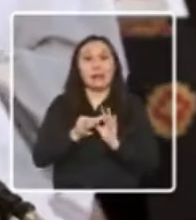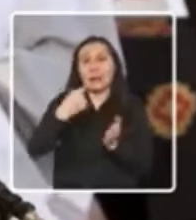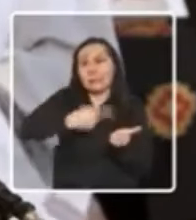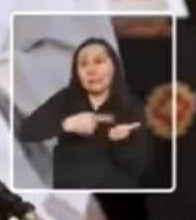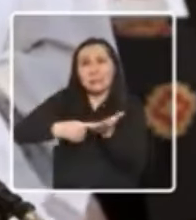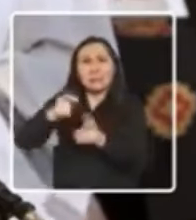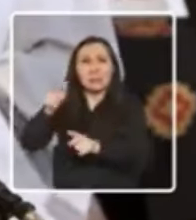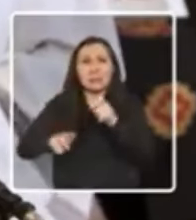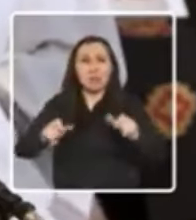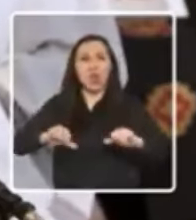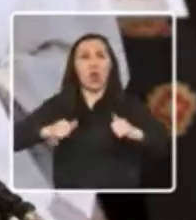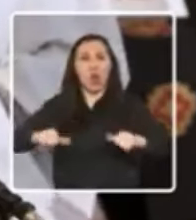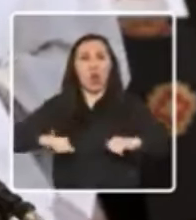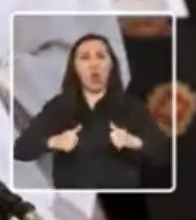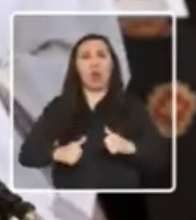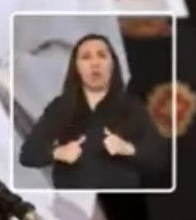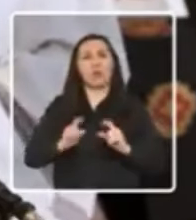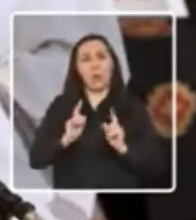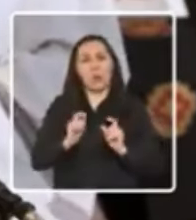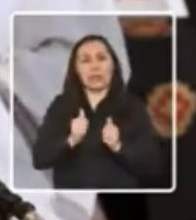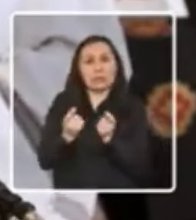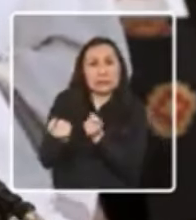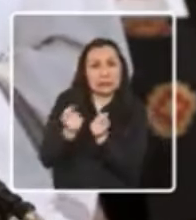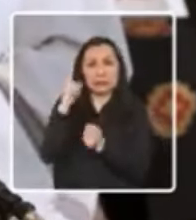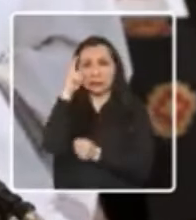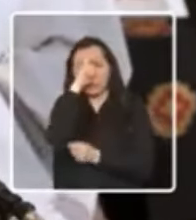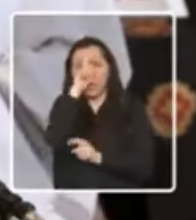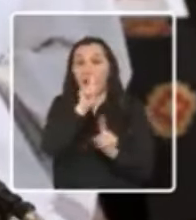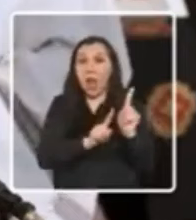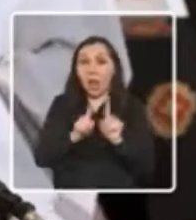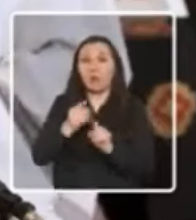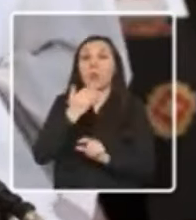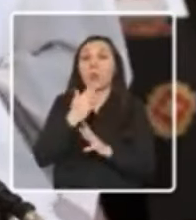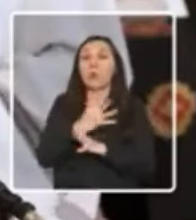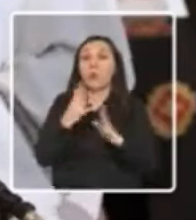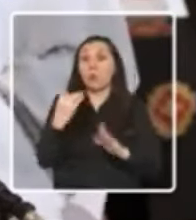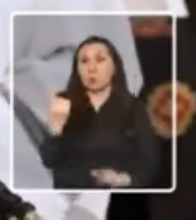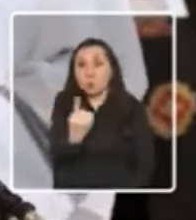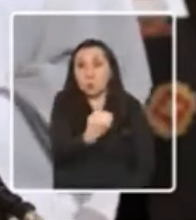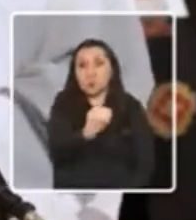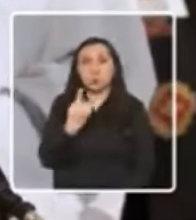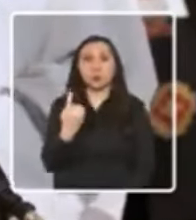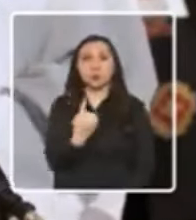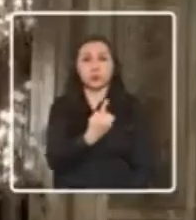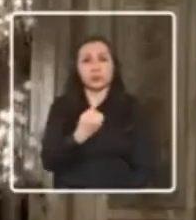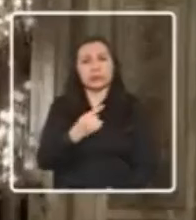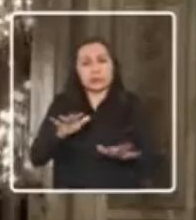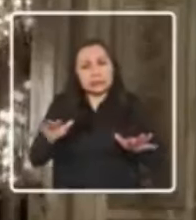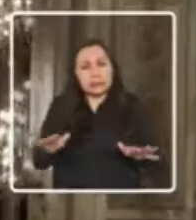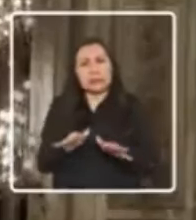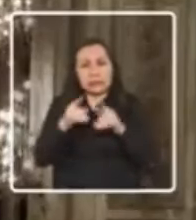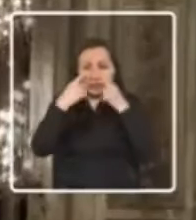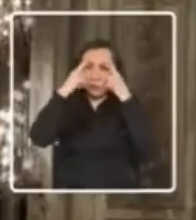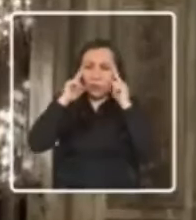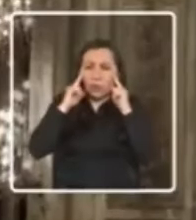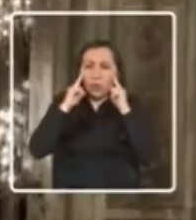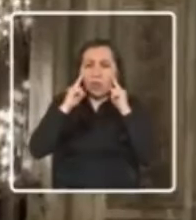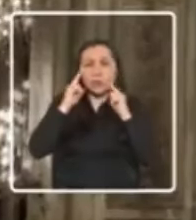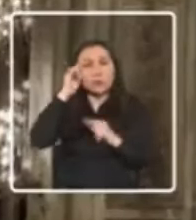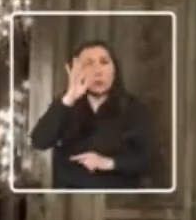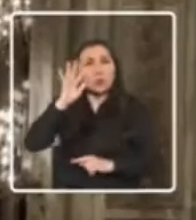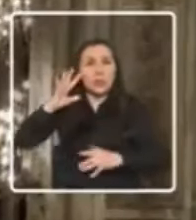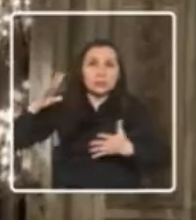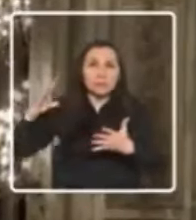punto de vista formal está planteando un acuerdo sobre un gran acuerdo Nacional sobre una materia sobre la que no hay debate las fuerzas políticas del